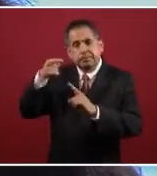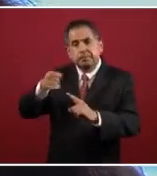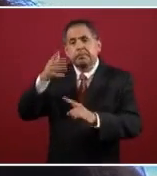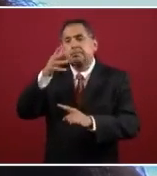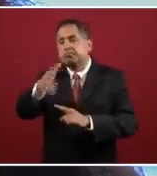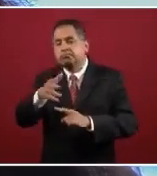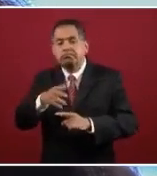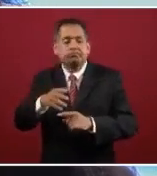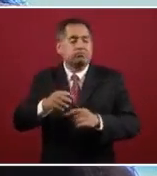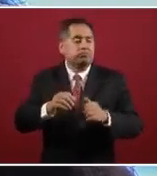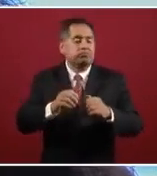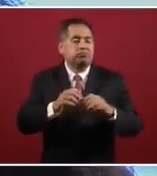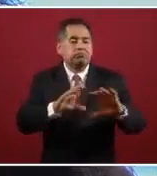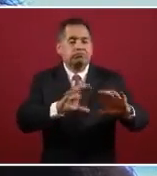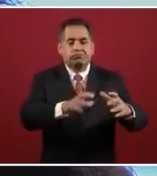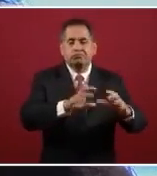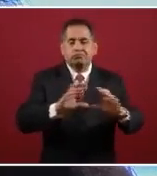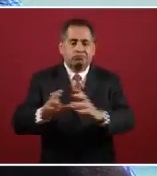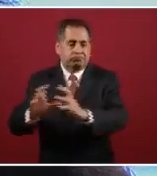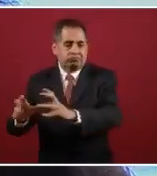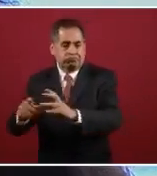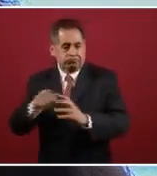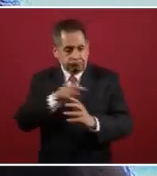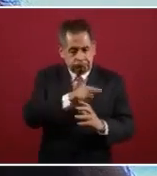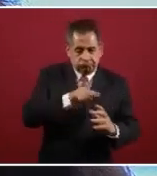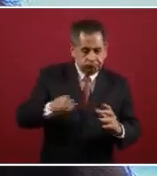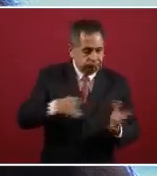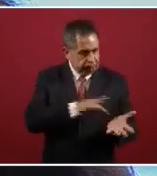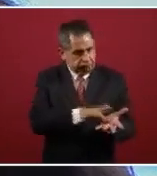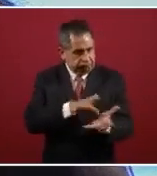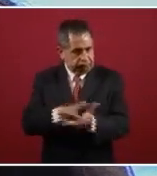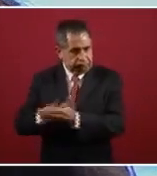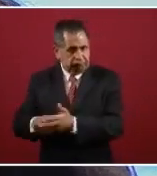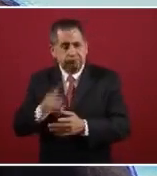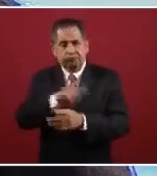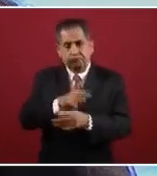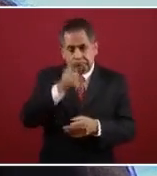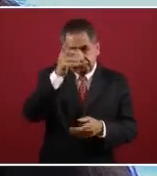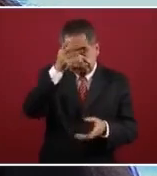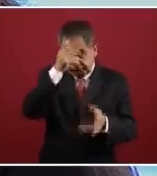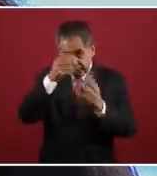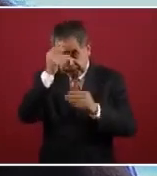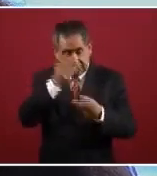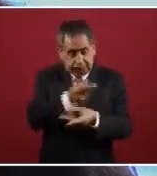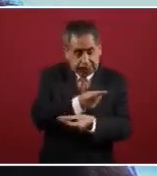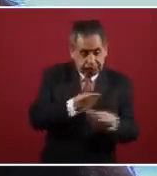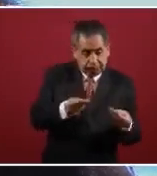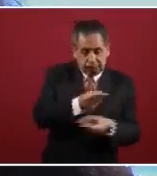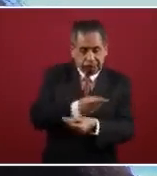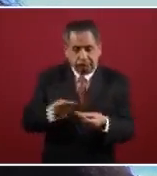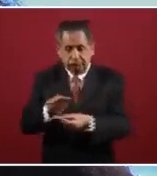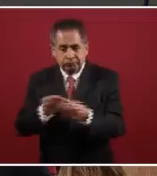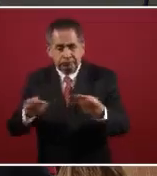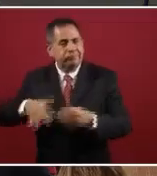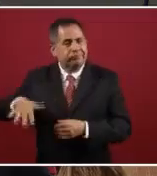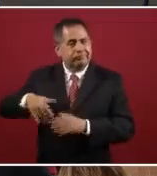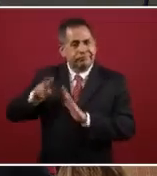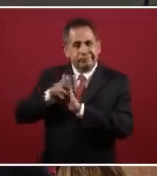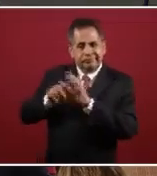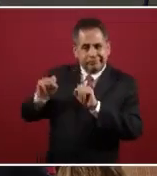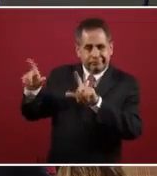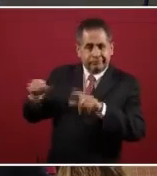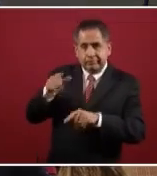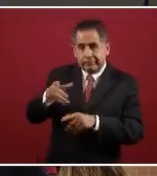eso impulsamos la metodología de comunidades de aprendizaje campesino, que es lo que pudimos ver en la explicación del video.